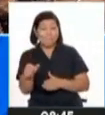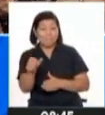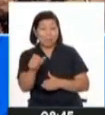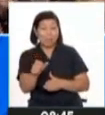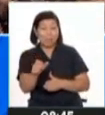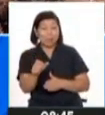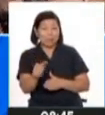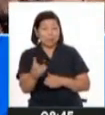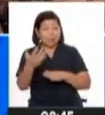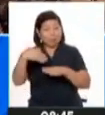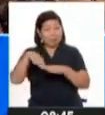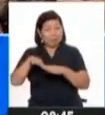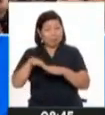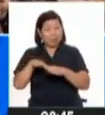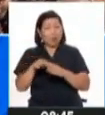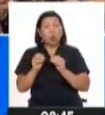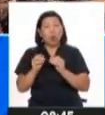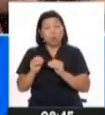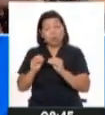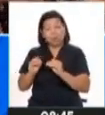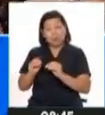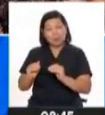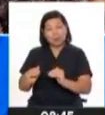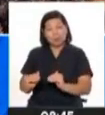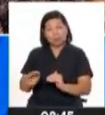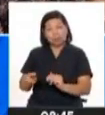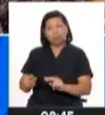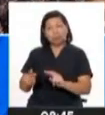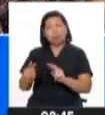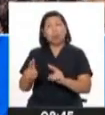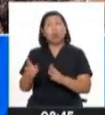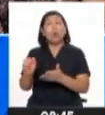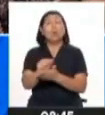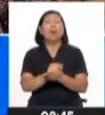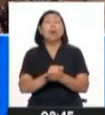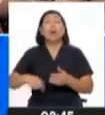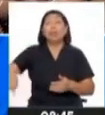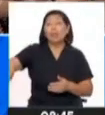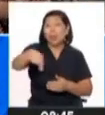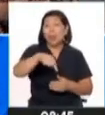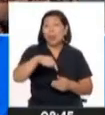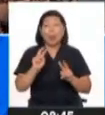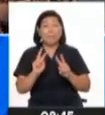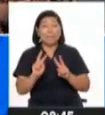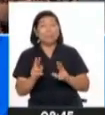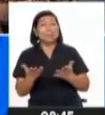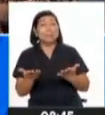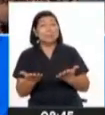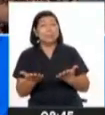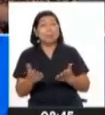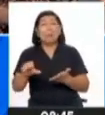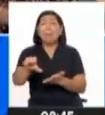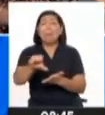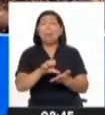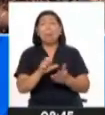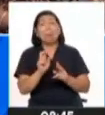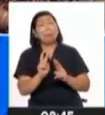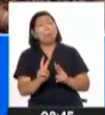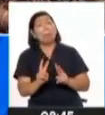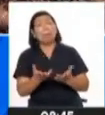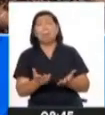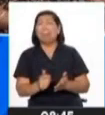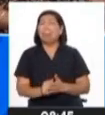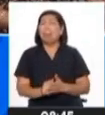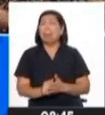somos parte de su formación o en general la sociedad, porque pueden haber niños en el parque que de pronto están